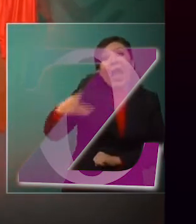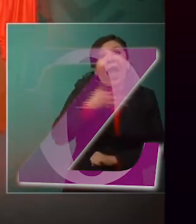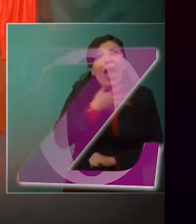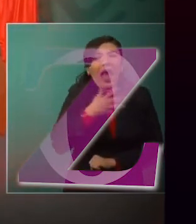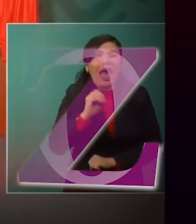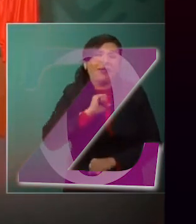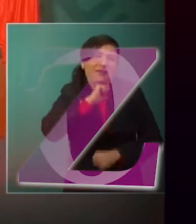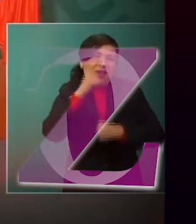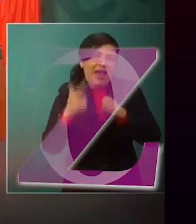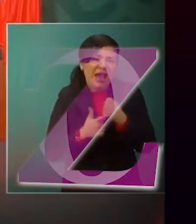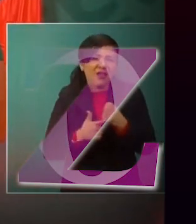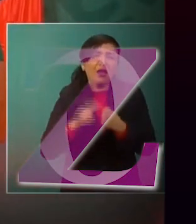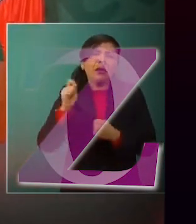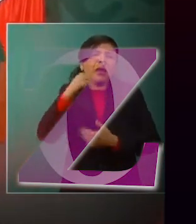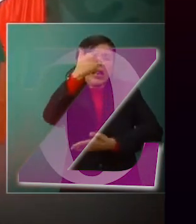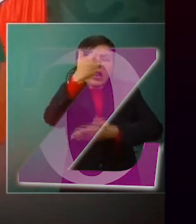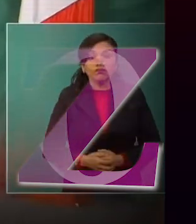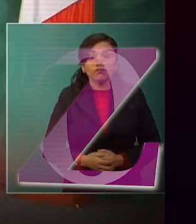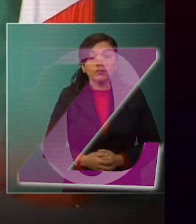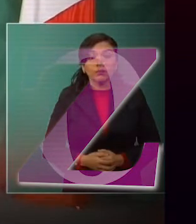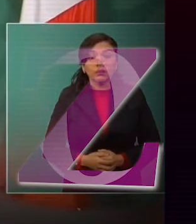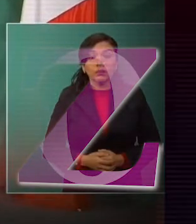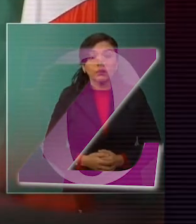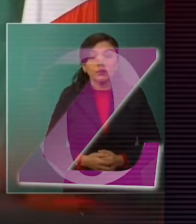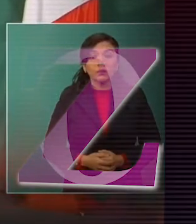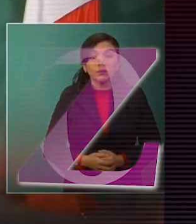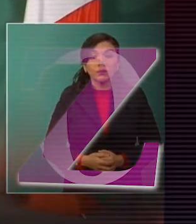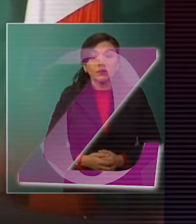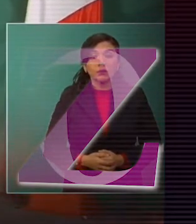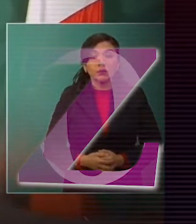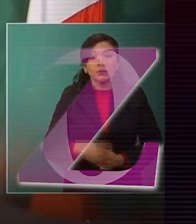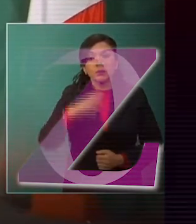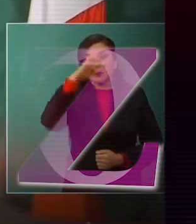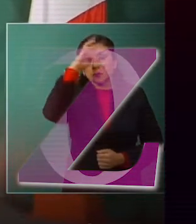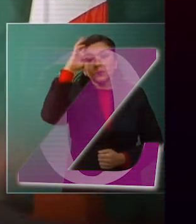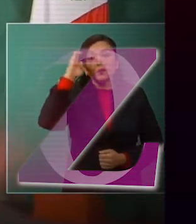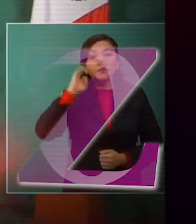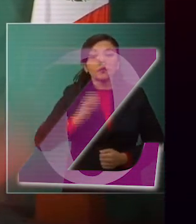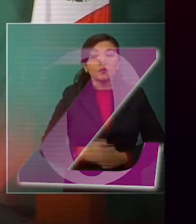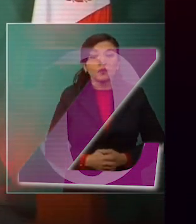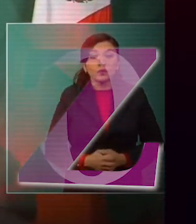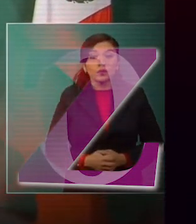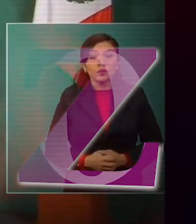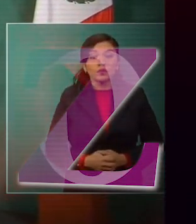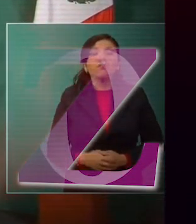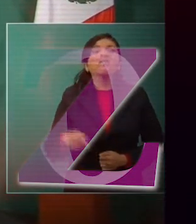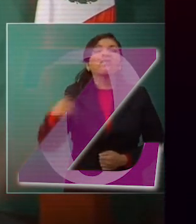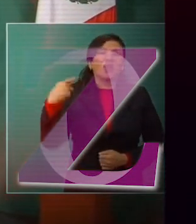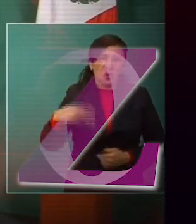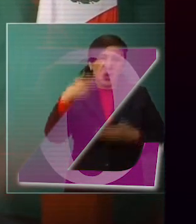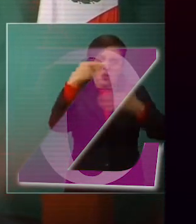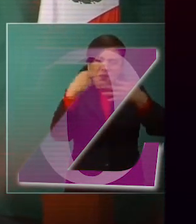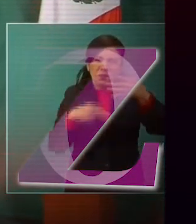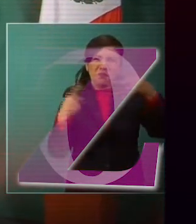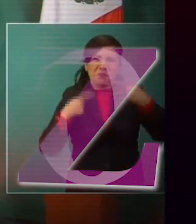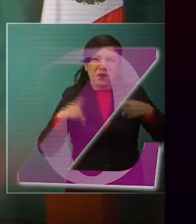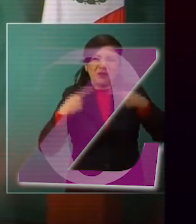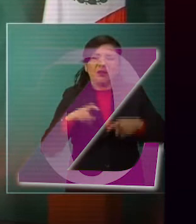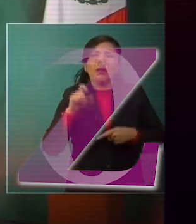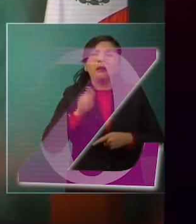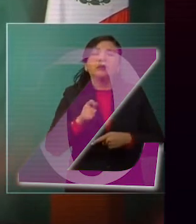presuntos delincuentes venta tráfico de drogas en este caso